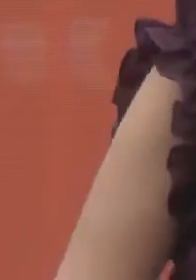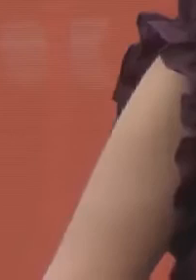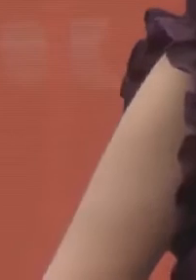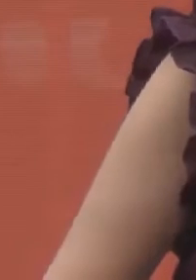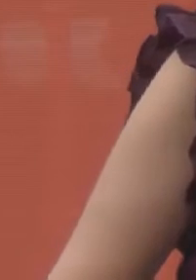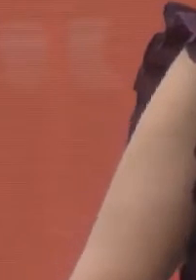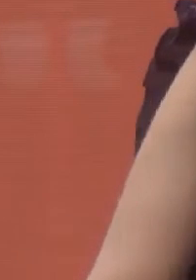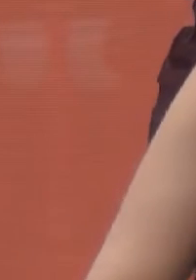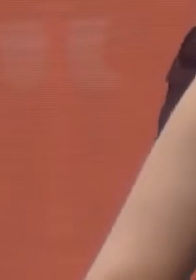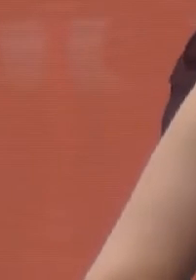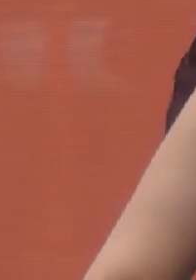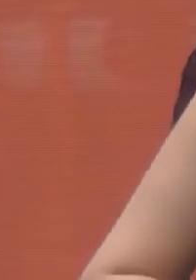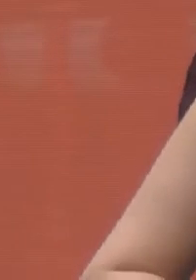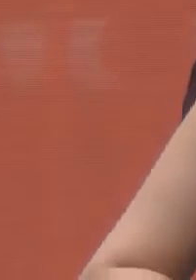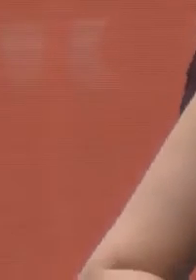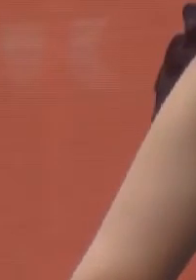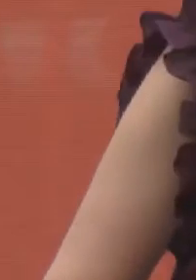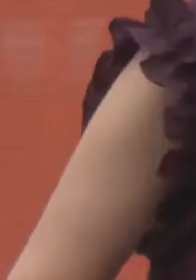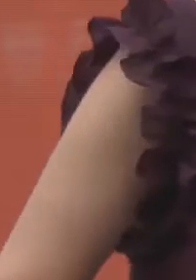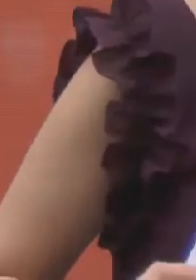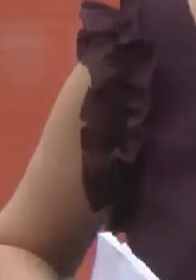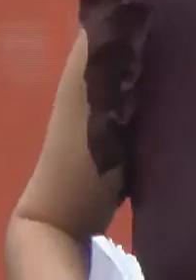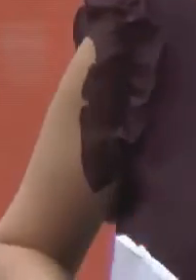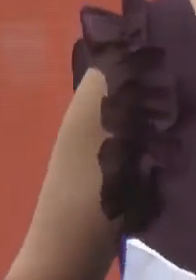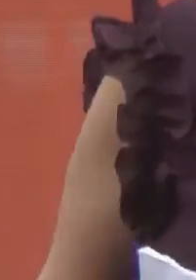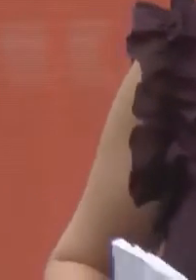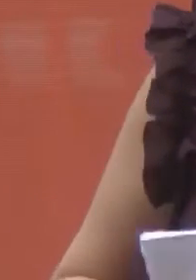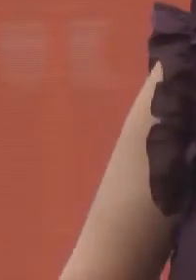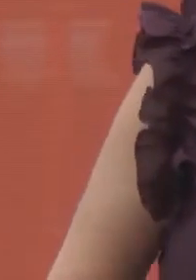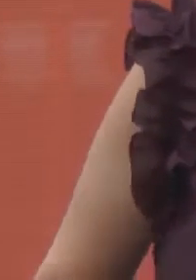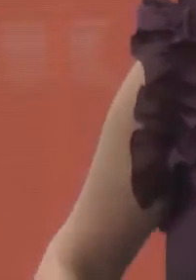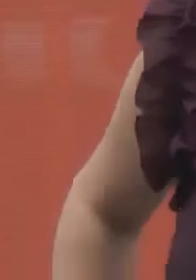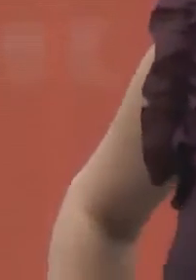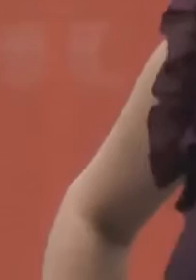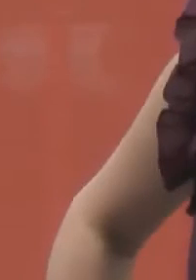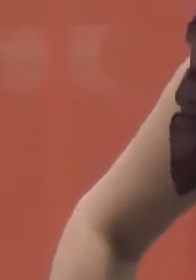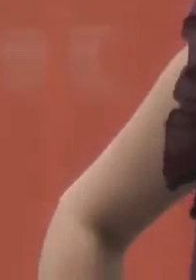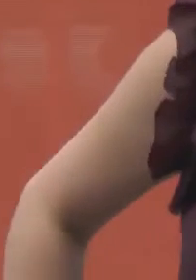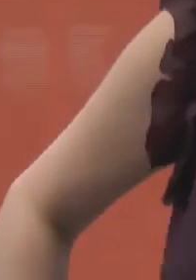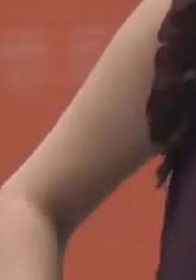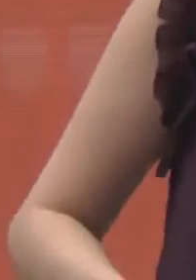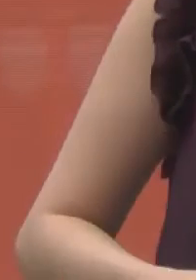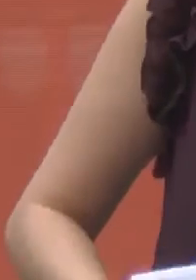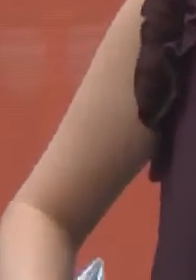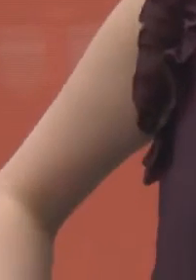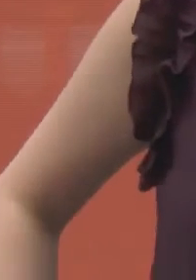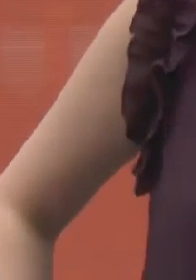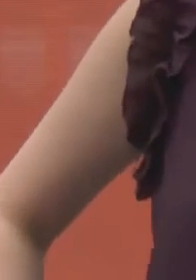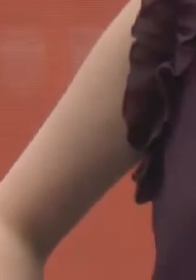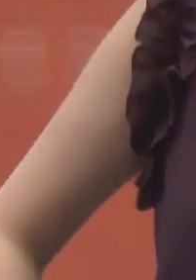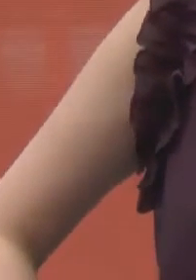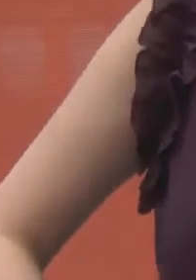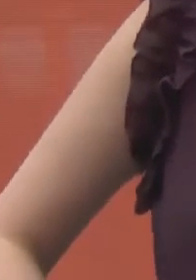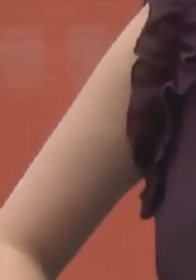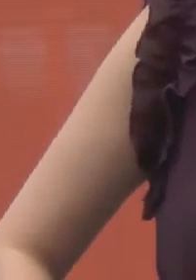despois din que temos piollos ou así. Vou dicir que é a camiseta que máis ten pasado pola lavadora